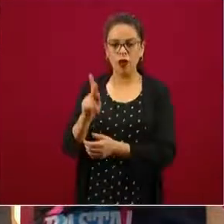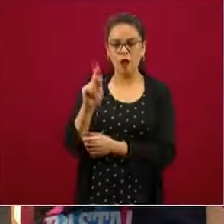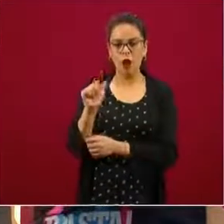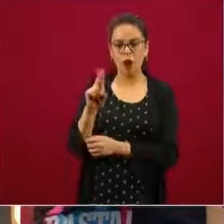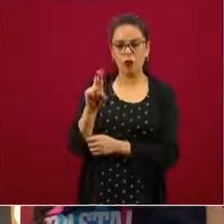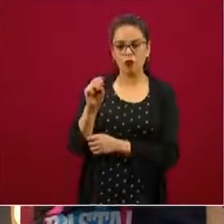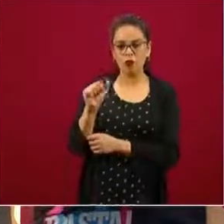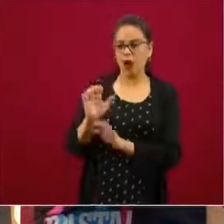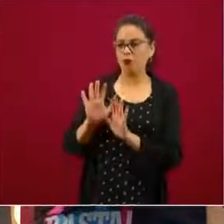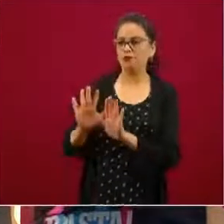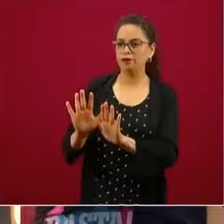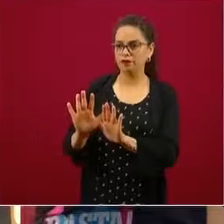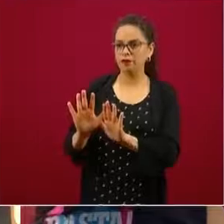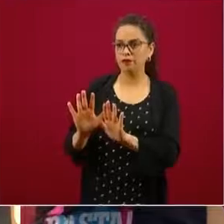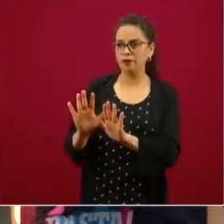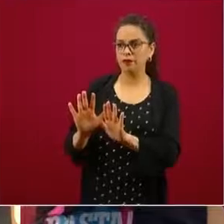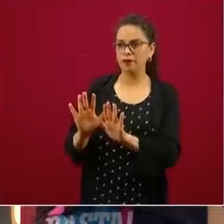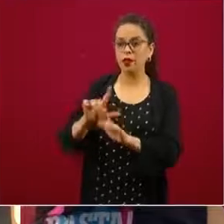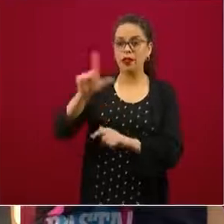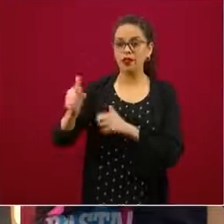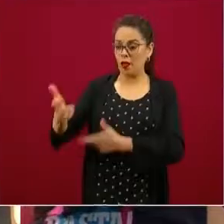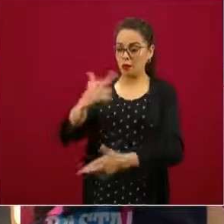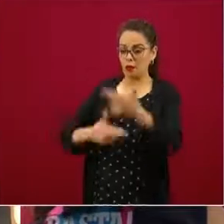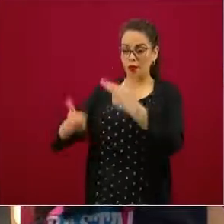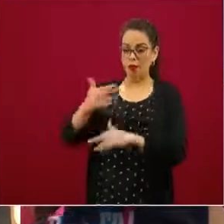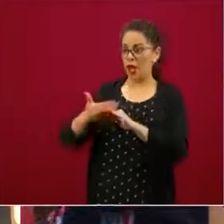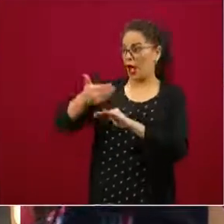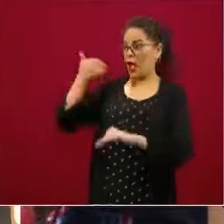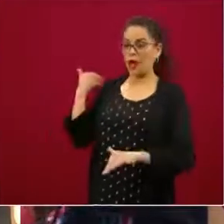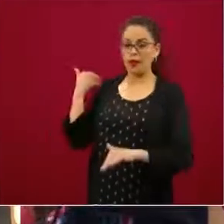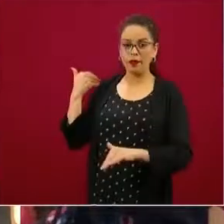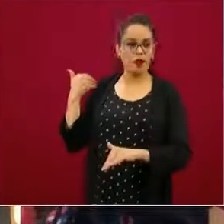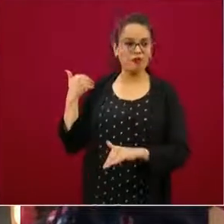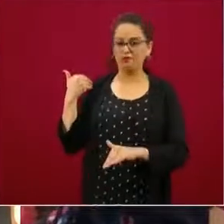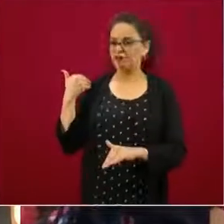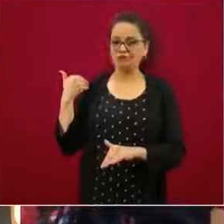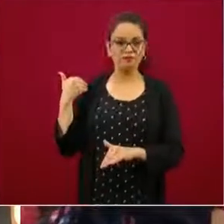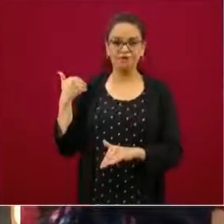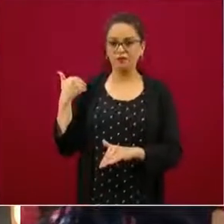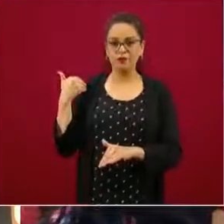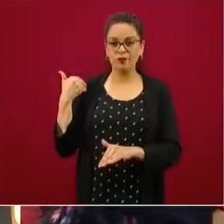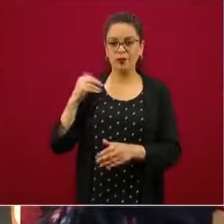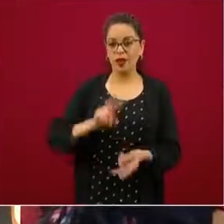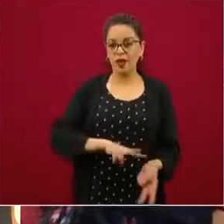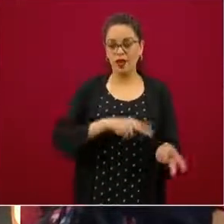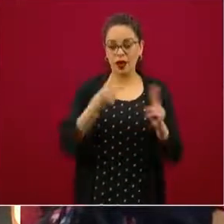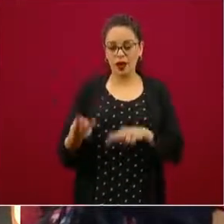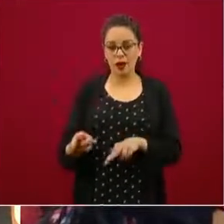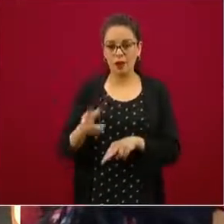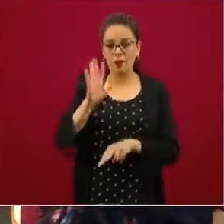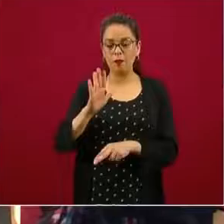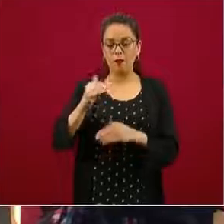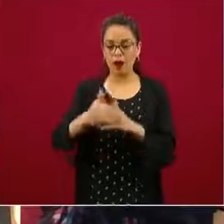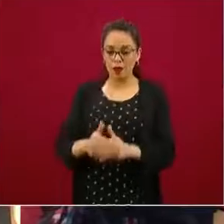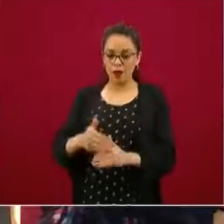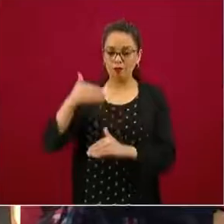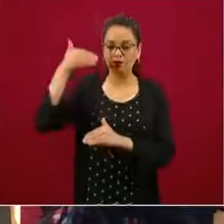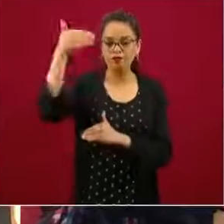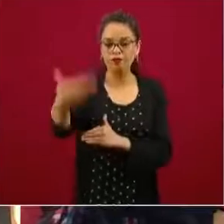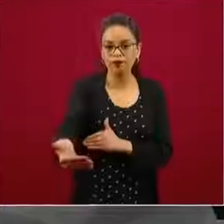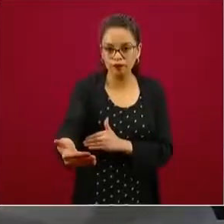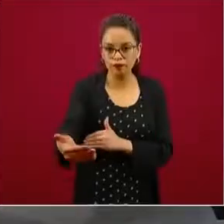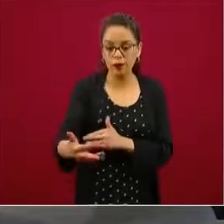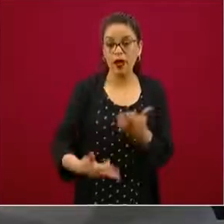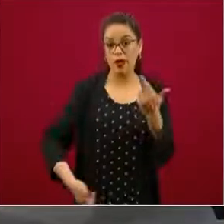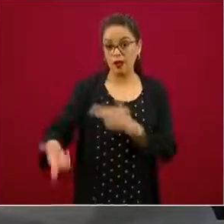quitamos pausa y regresamos al momento donde estábamos. No es así. Es como si le hubiéramos adelantado de capítulo. Vamos a regresar a los centros